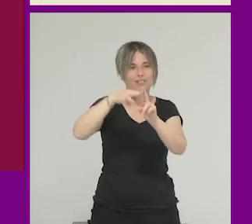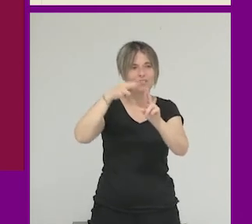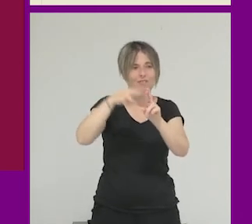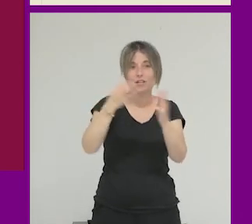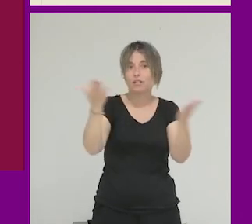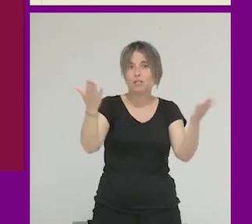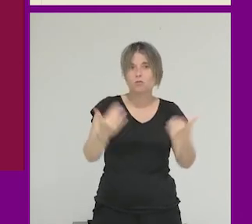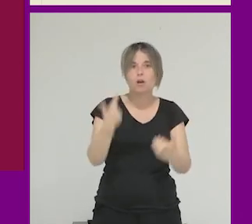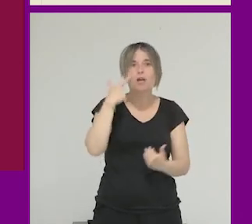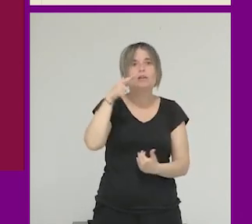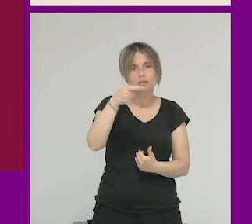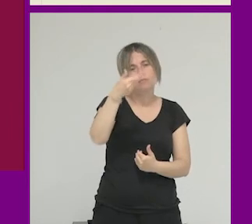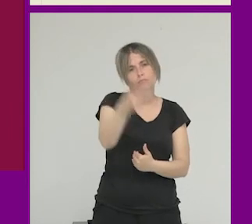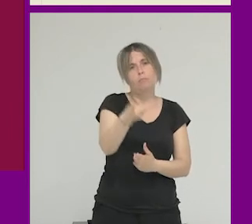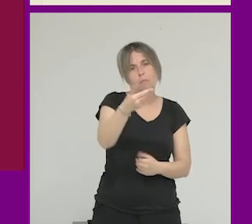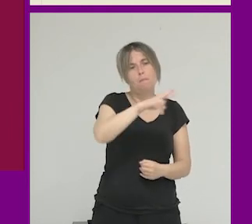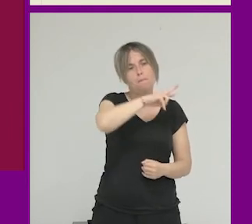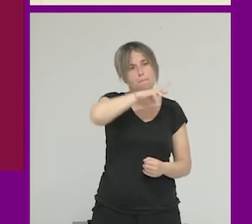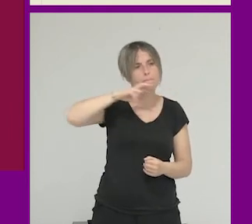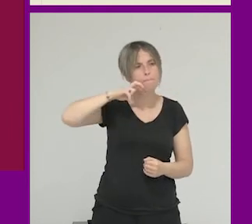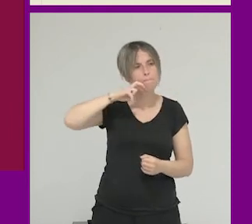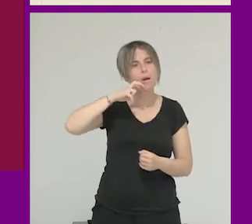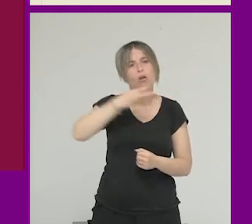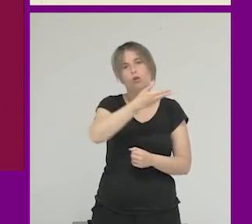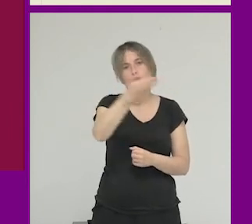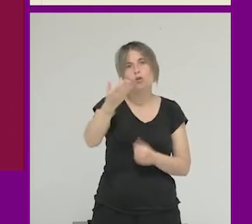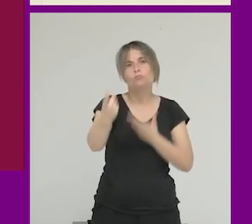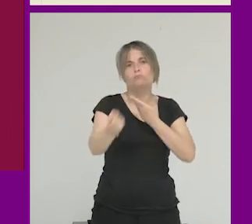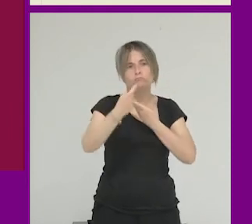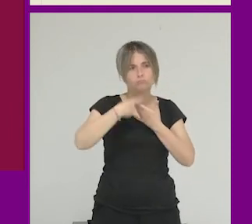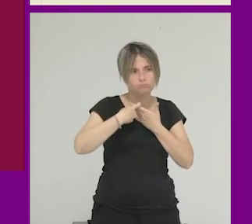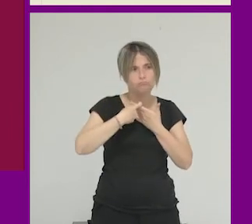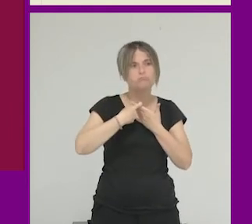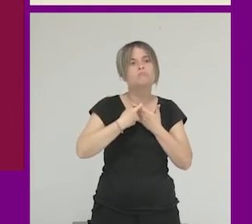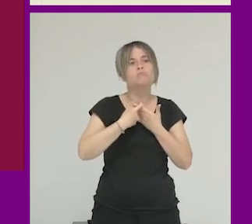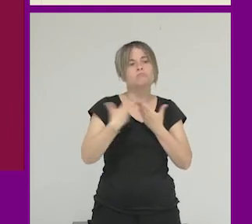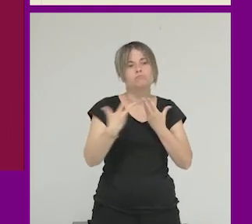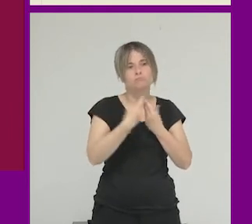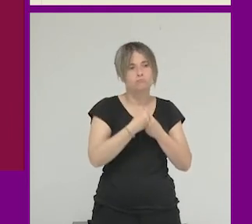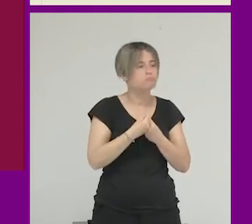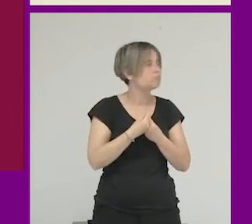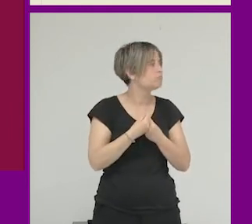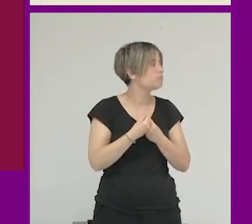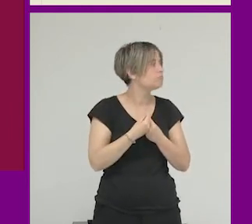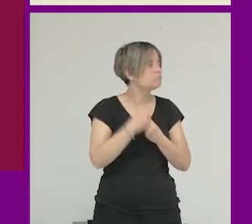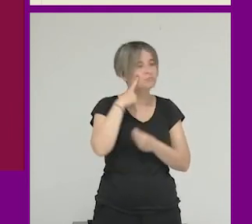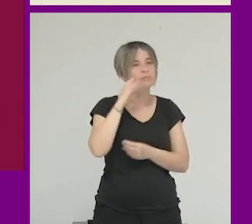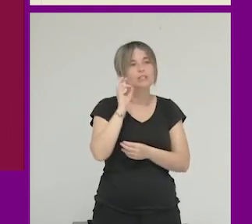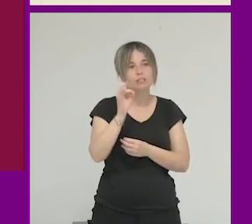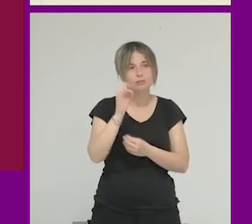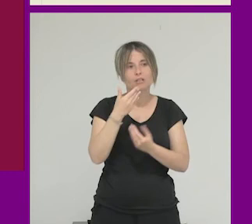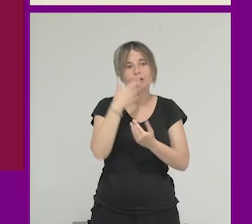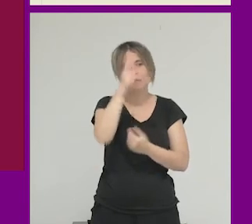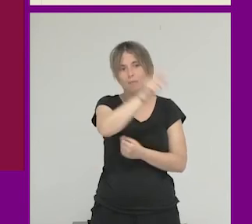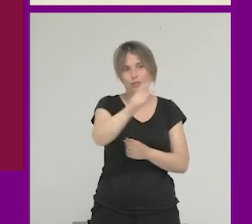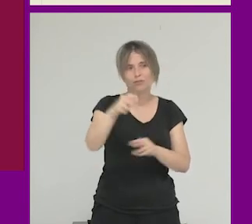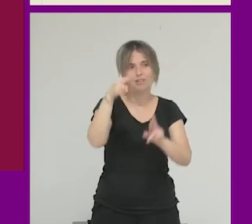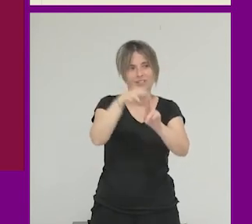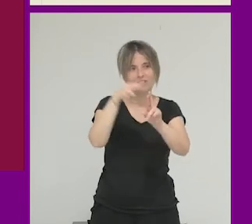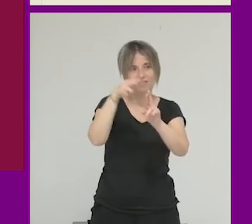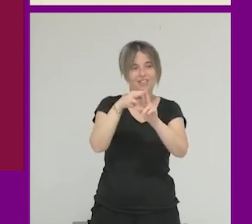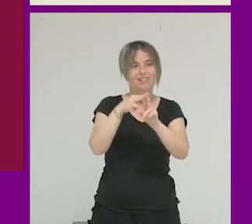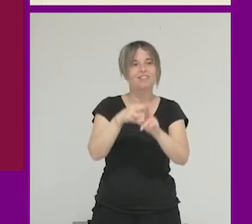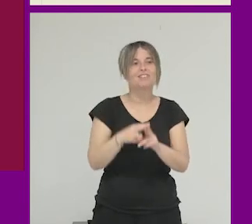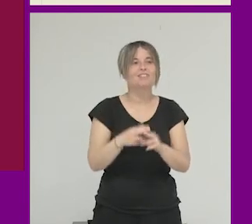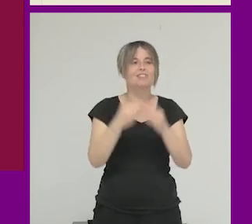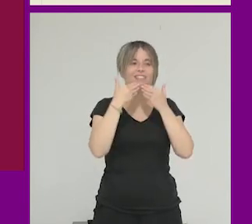ere garrantzitsua dela honen parte izatea, eta bueno, pues, agian bai izango dira erreferentea. Nire hasieratik esan